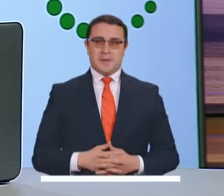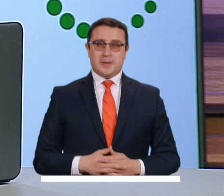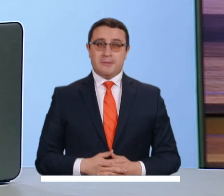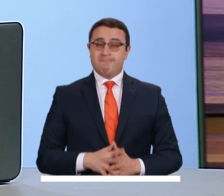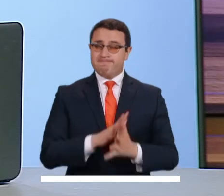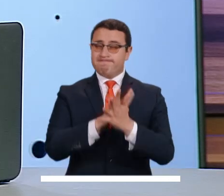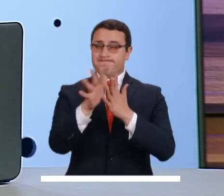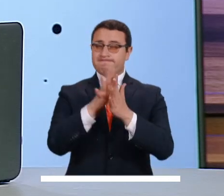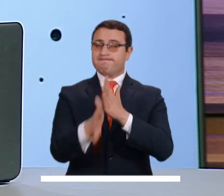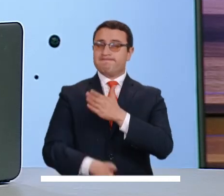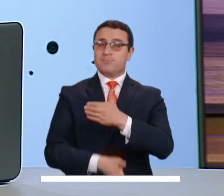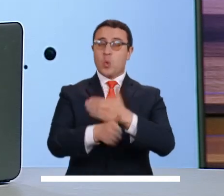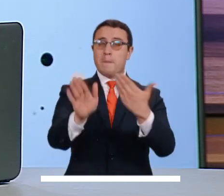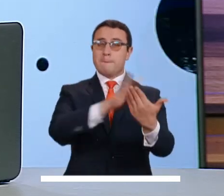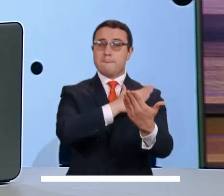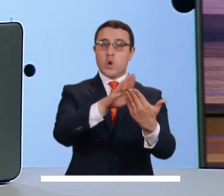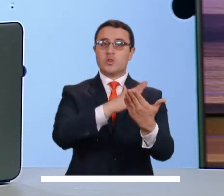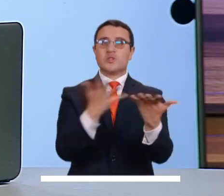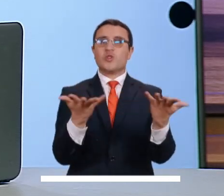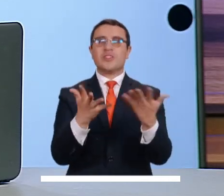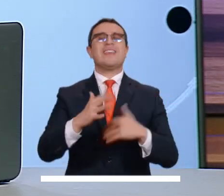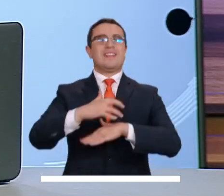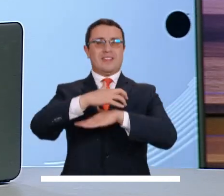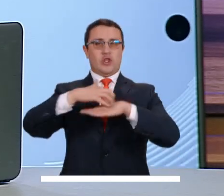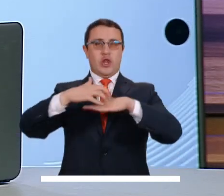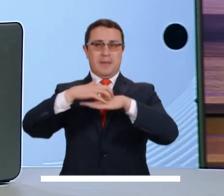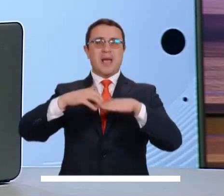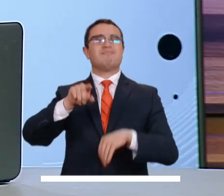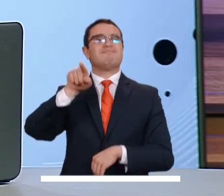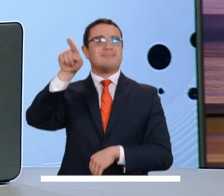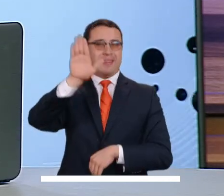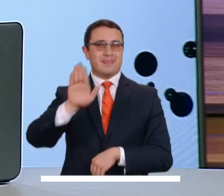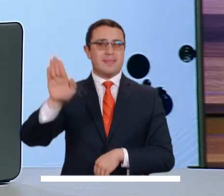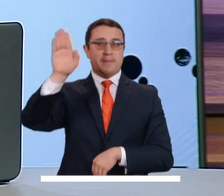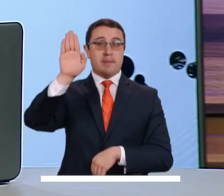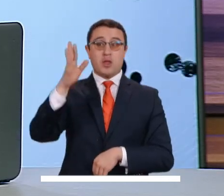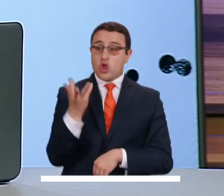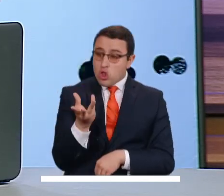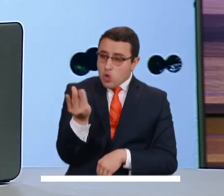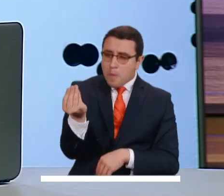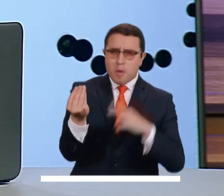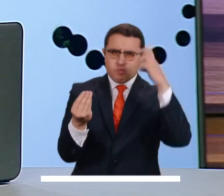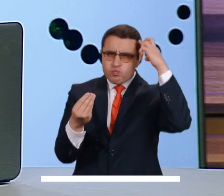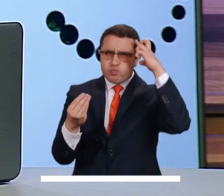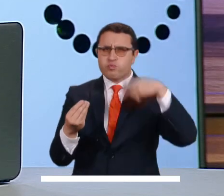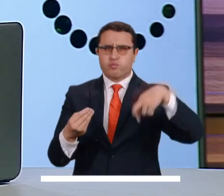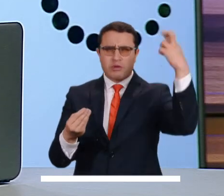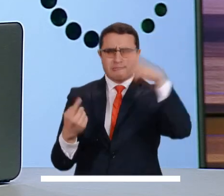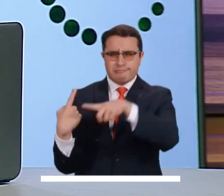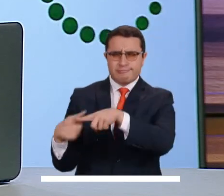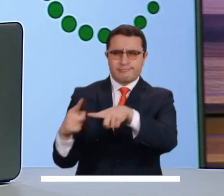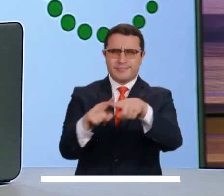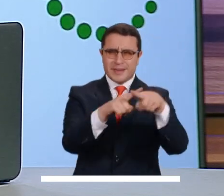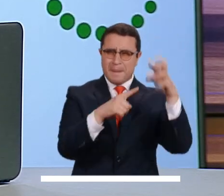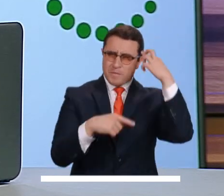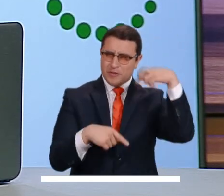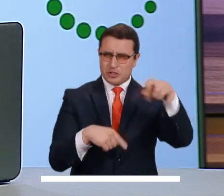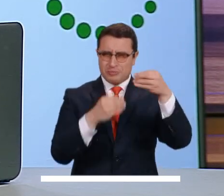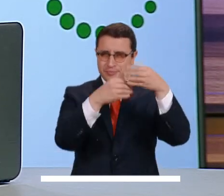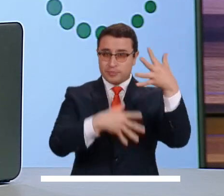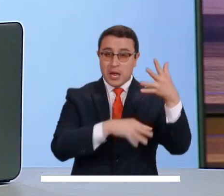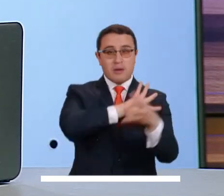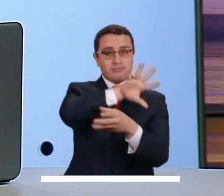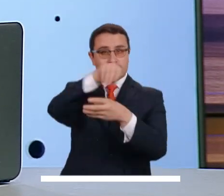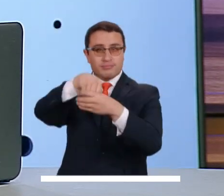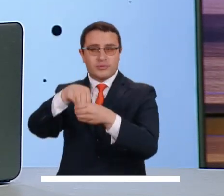Seguimos hablando de música y nos vamos ahora para el departamento del Tolima, en donde un grupo de profesionales de distintas disciplinas se reúnen para